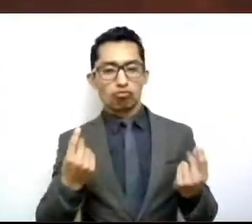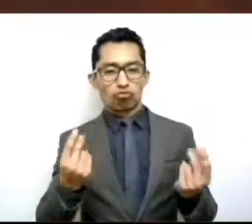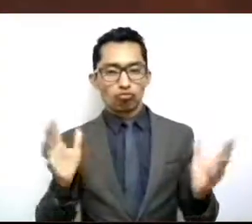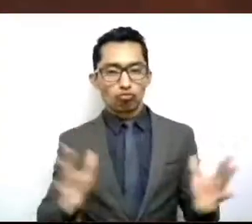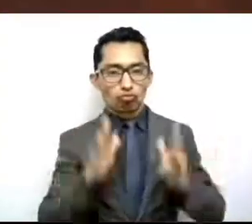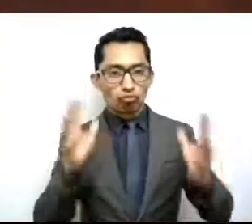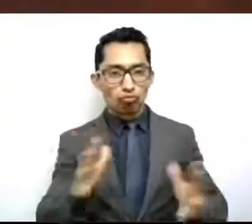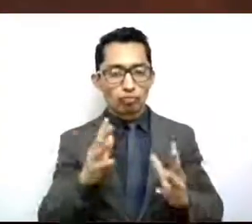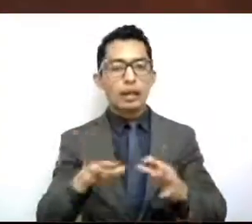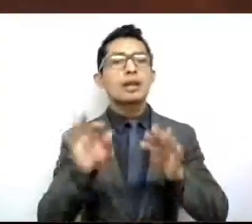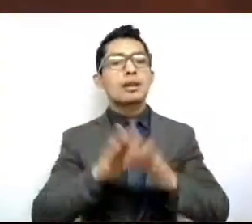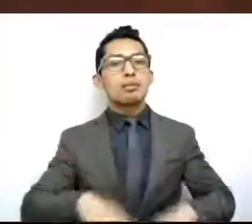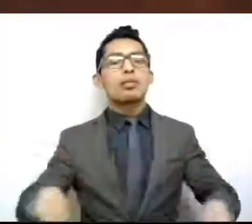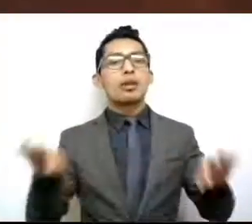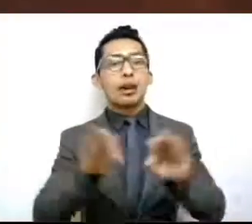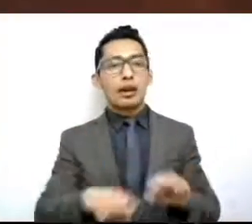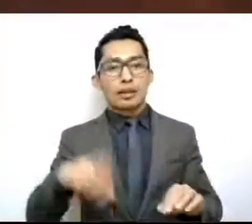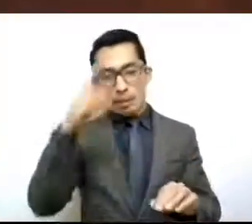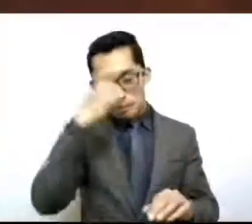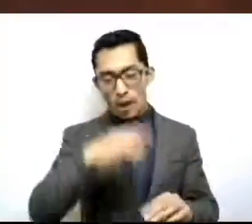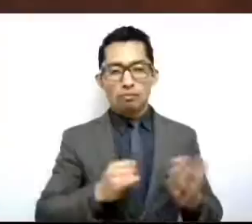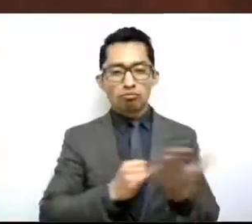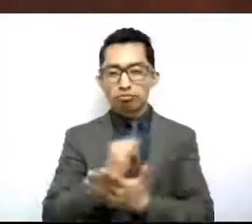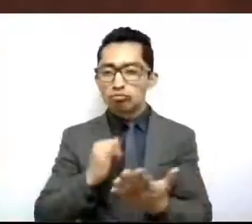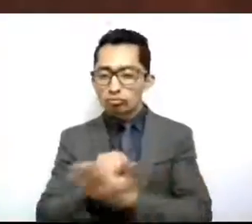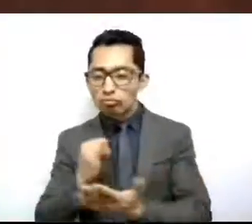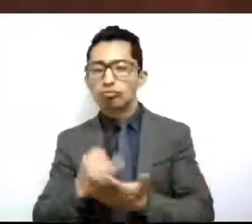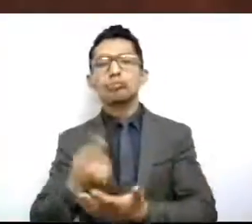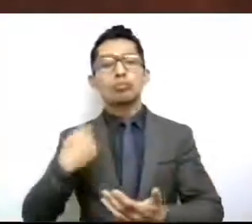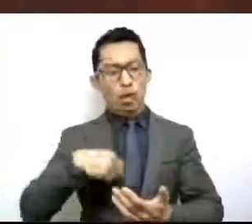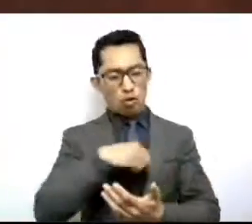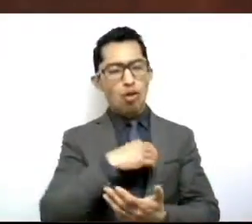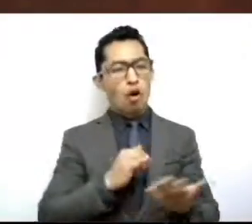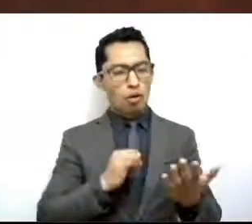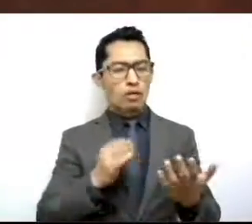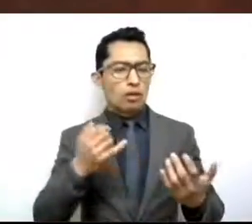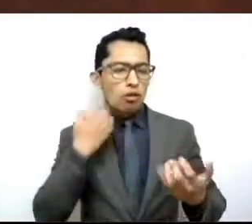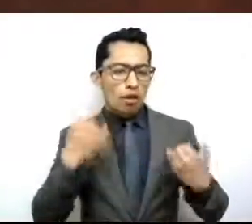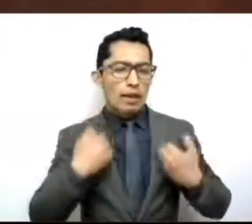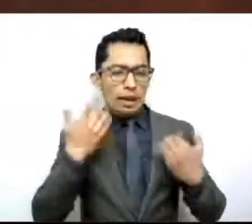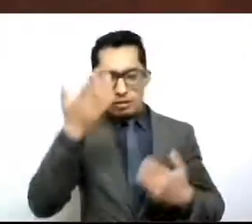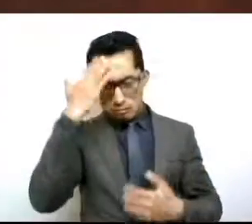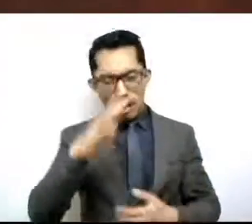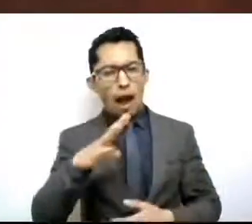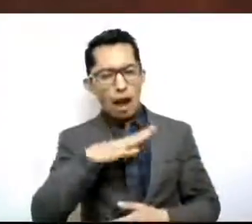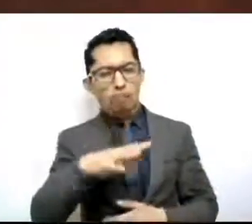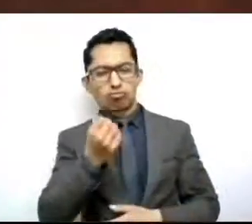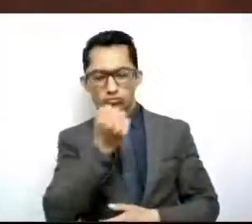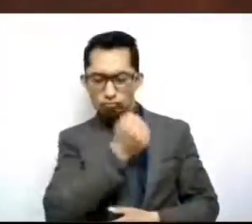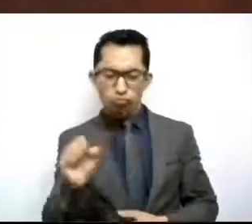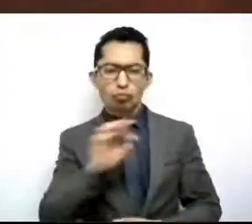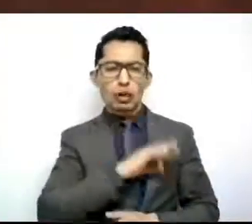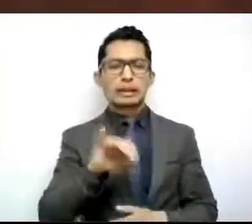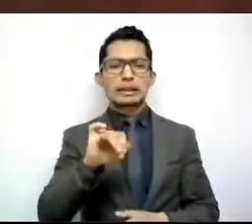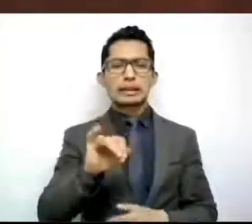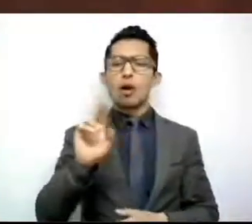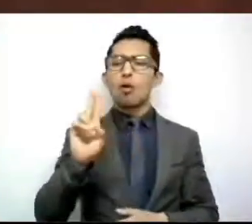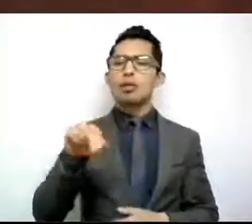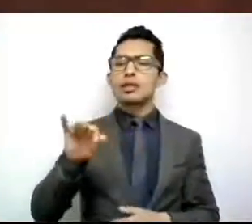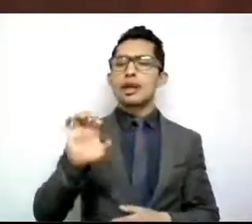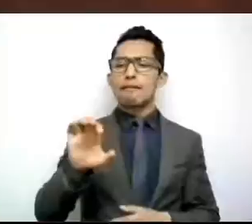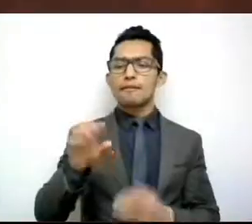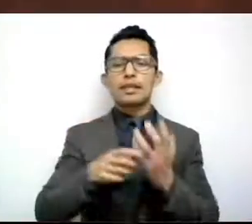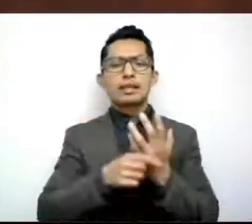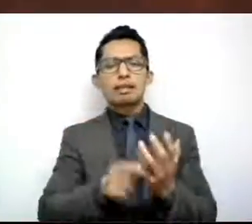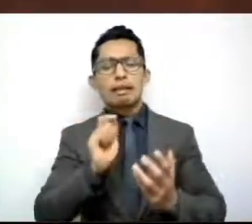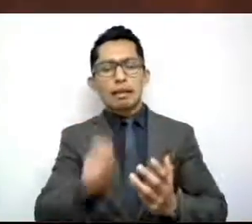peldaños importantes para la toma de decisiones. Tenemos la capacidad, como lo menciona la UNICEF, de